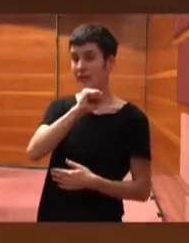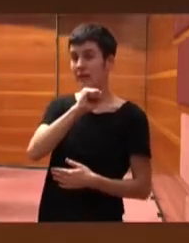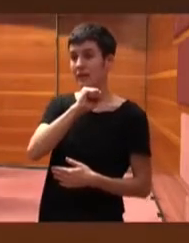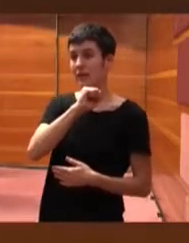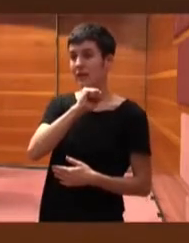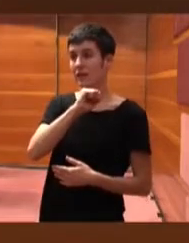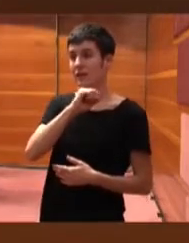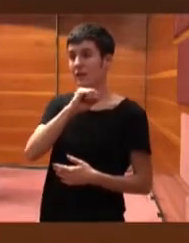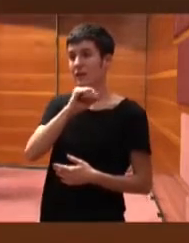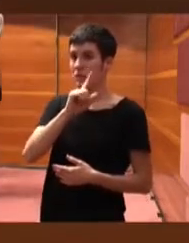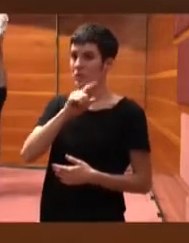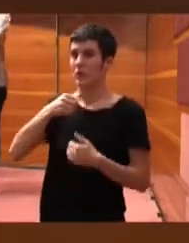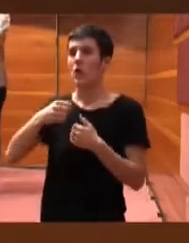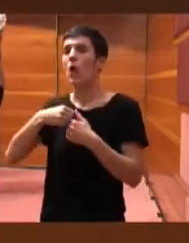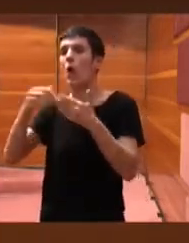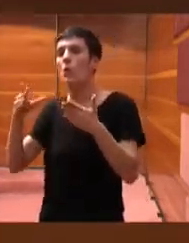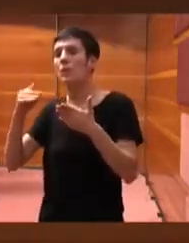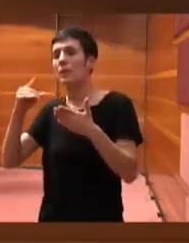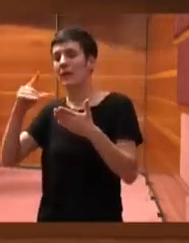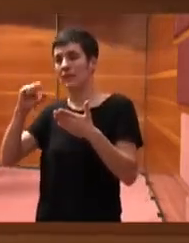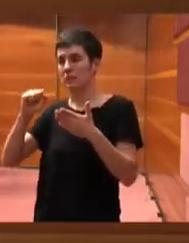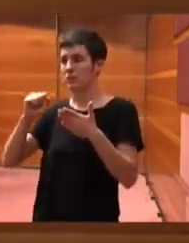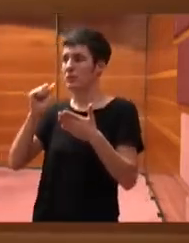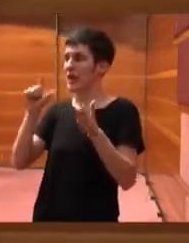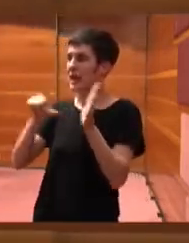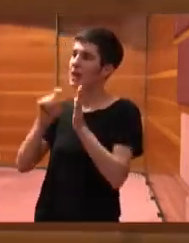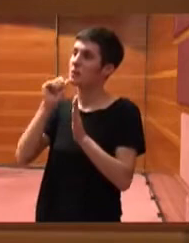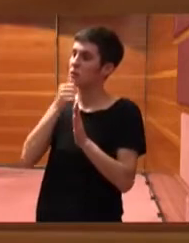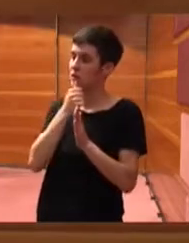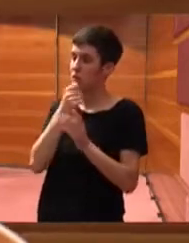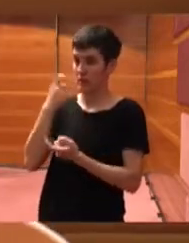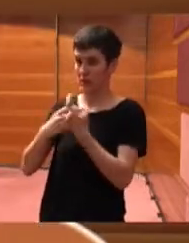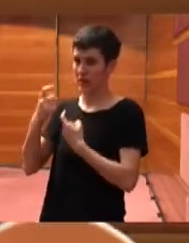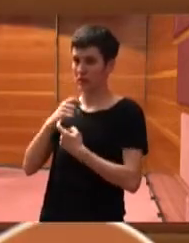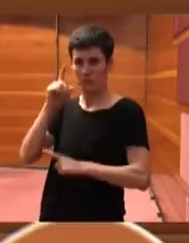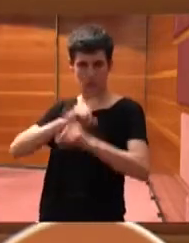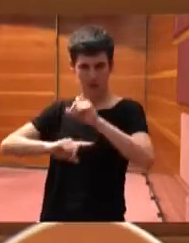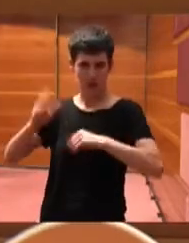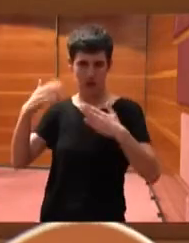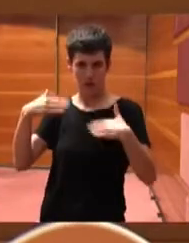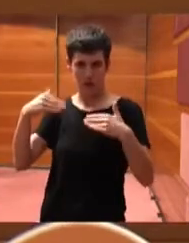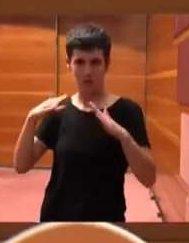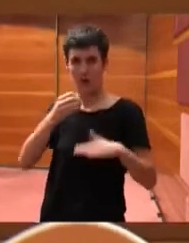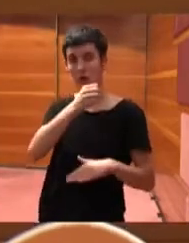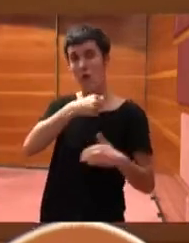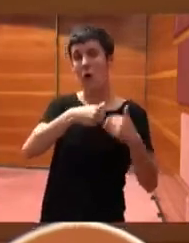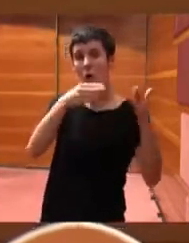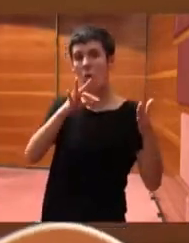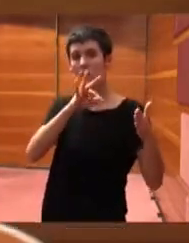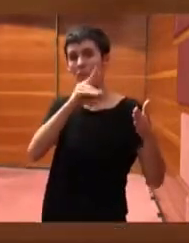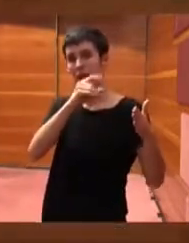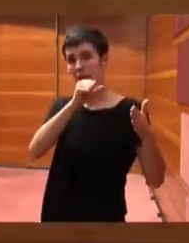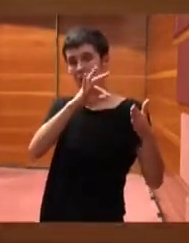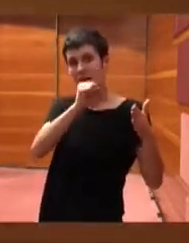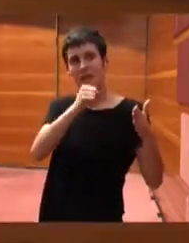Cuando hablamos de Open Data, sí. Entonces, ahí no hay ningún problema con la ley de protección de datos. Pero creo que el momento del Open Data ya lo hemos superado. Creo que ahora